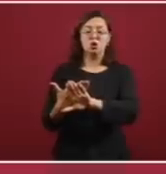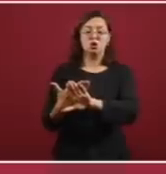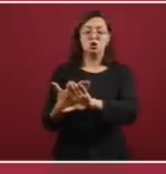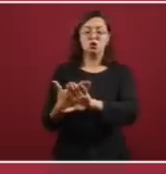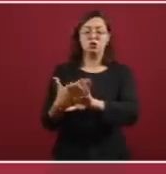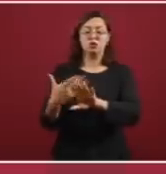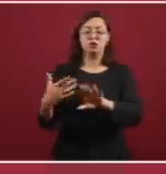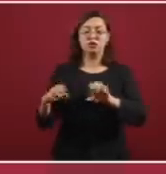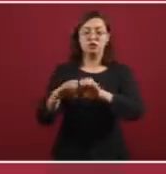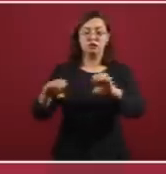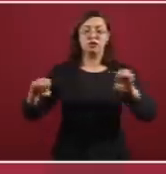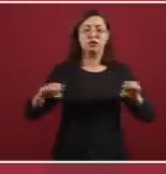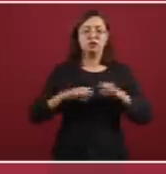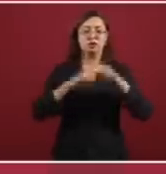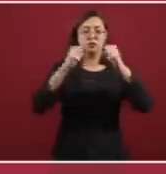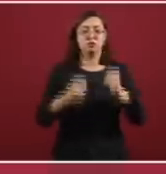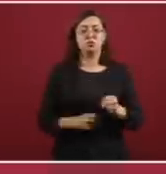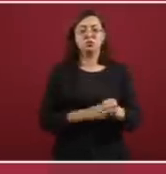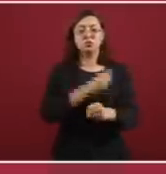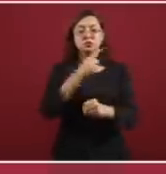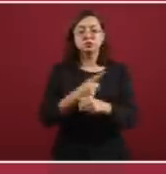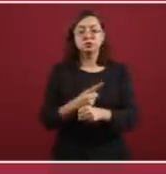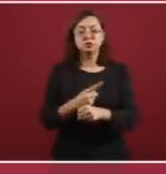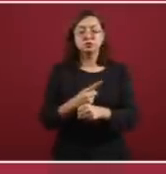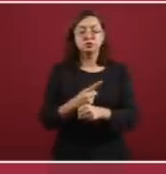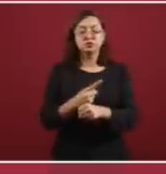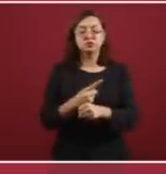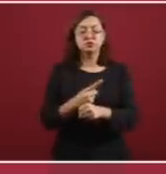del Gabinete de Seguridad.